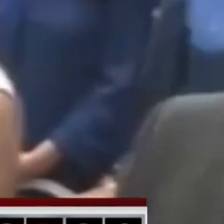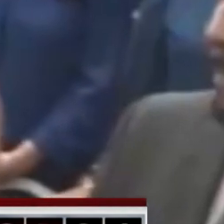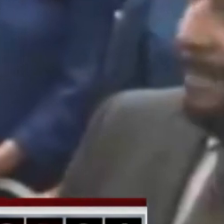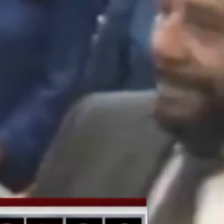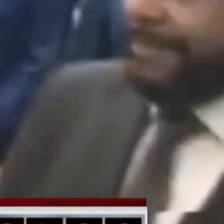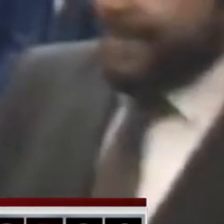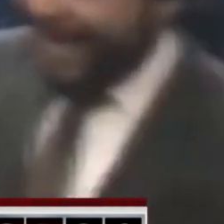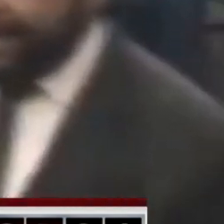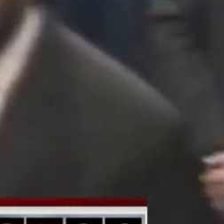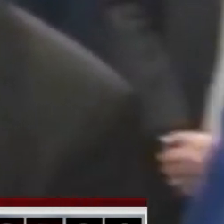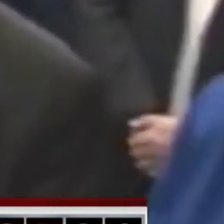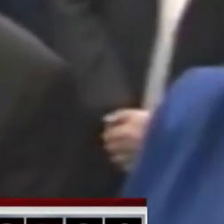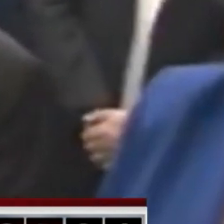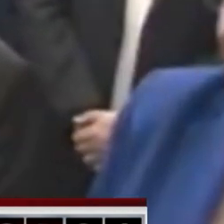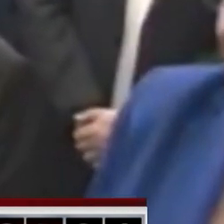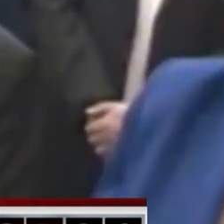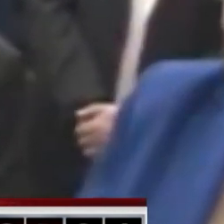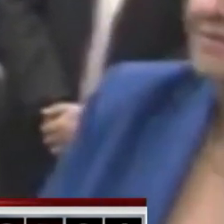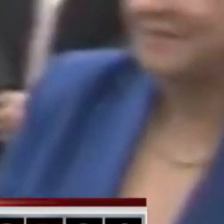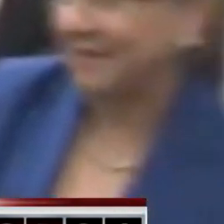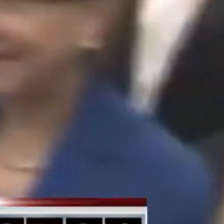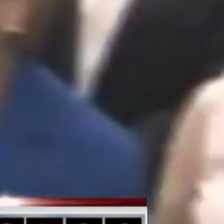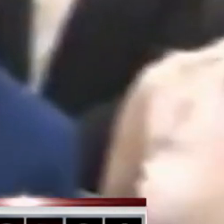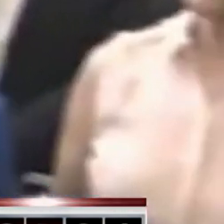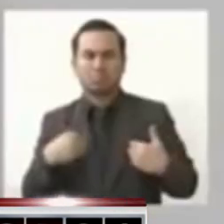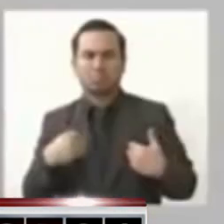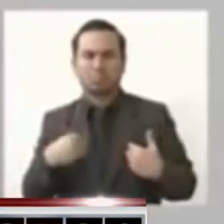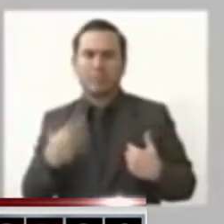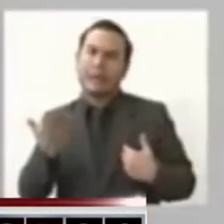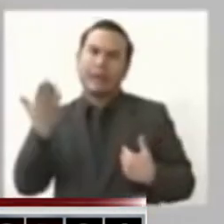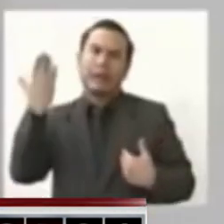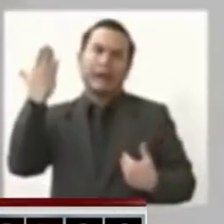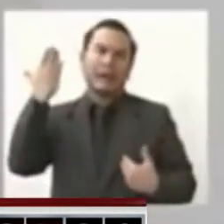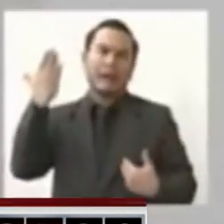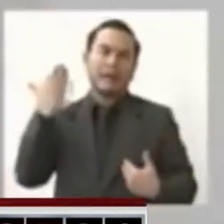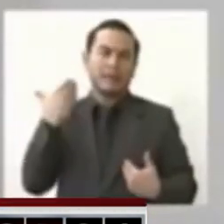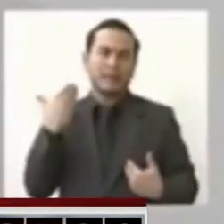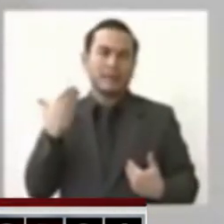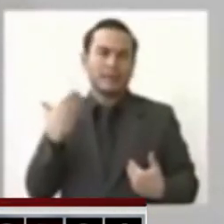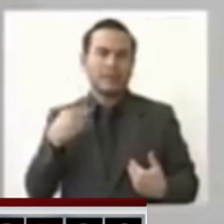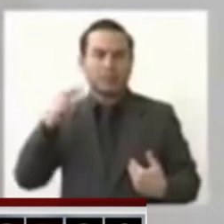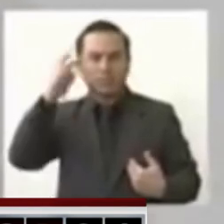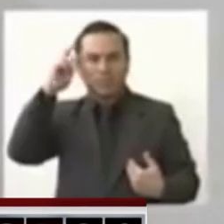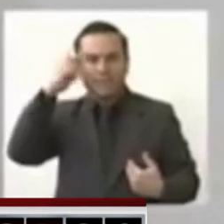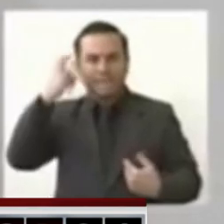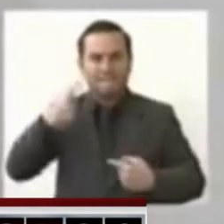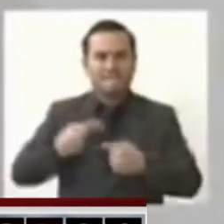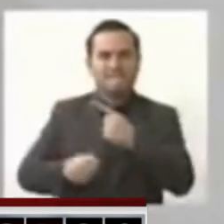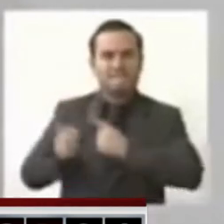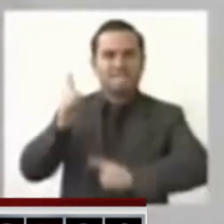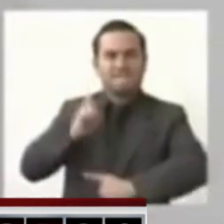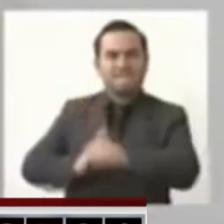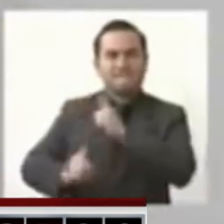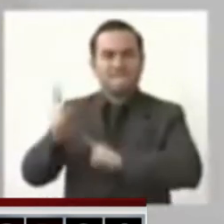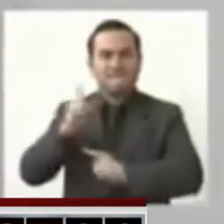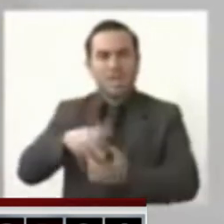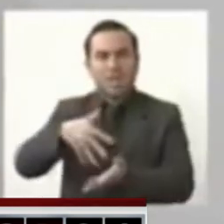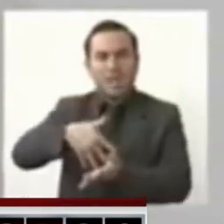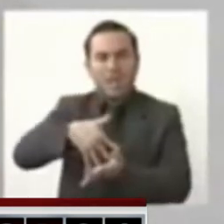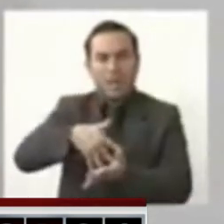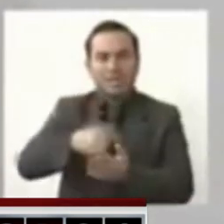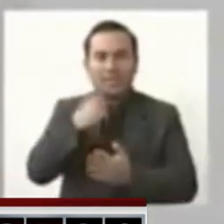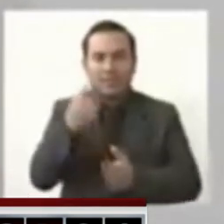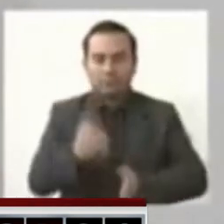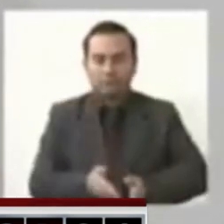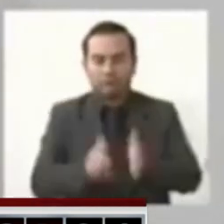sin ninguna fundamentación que pretendían de manera tendenciosa debilitar a la máxima